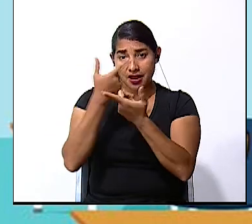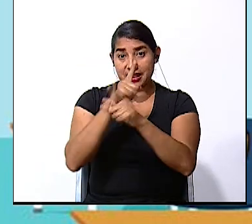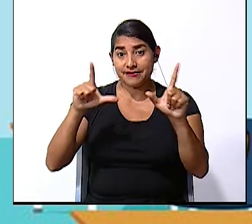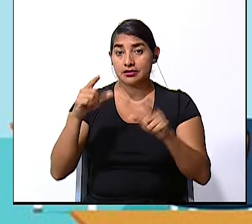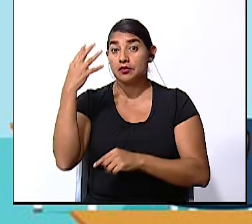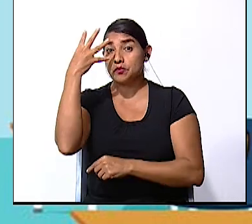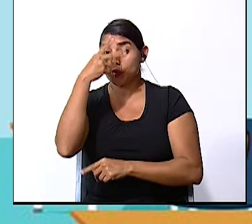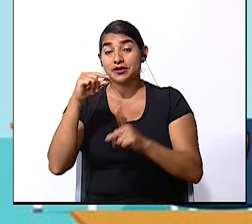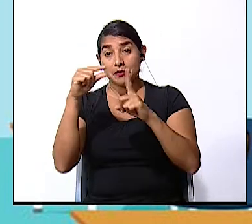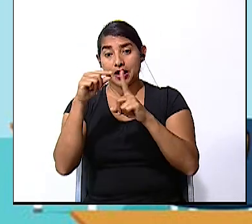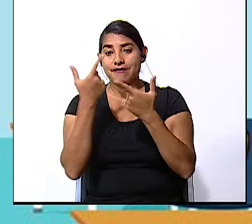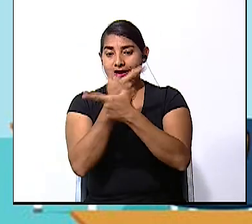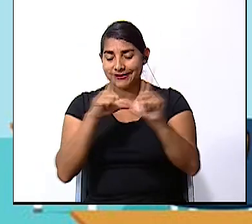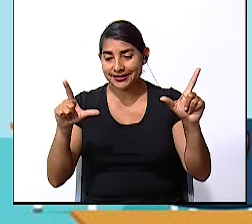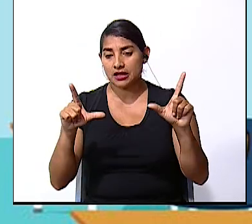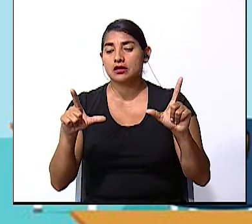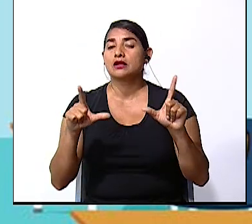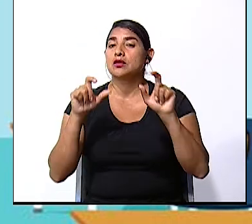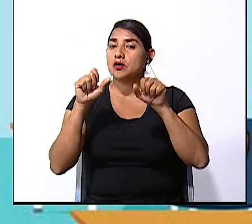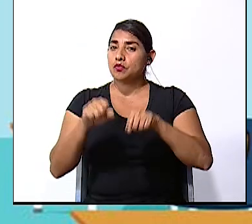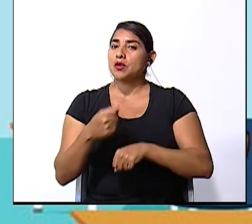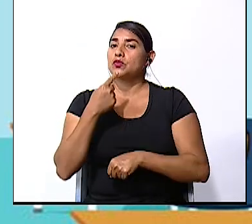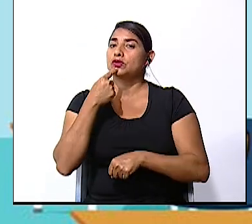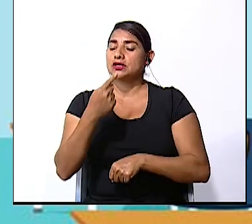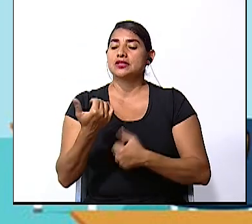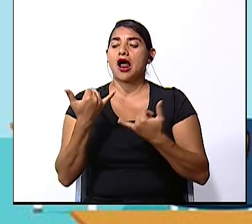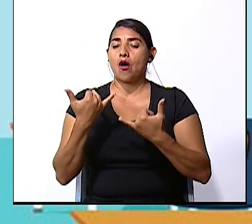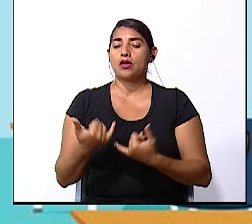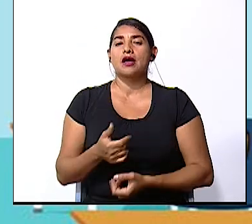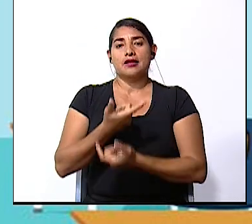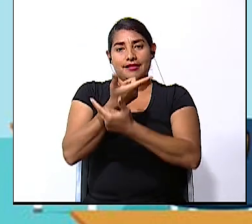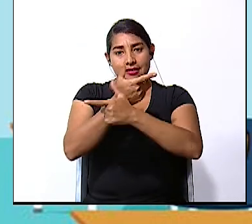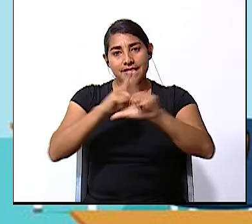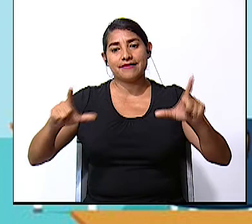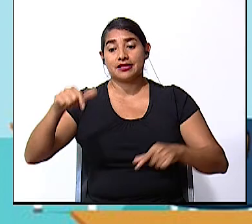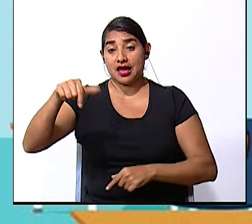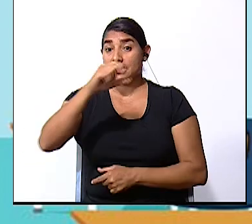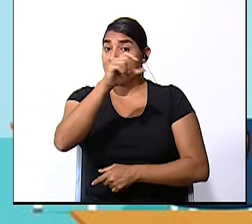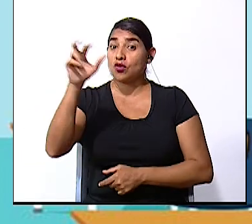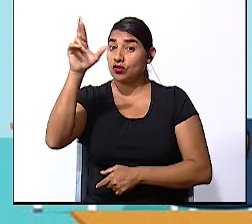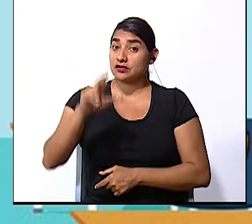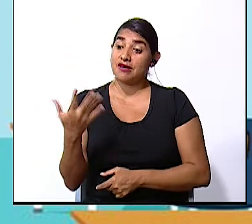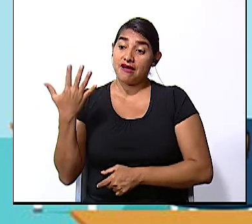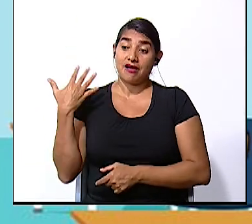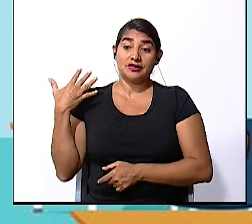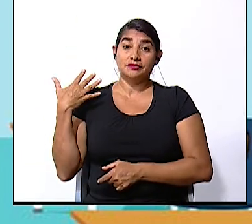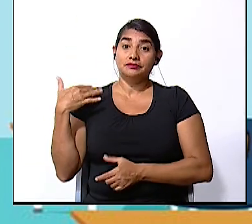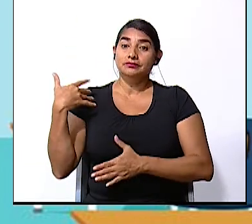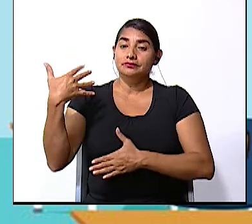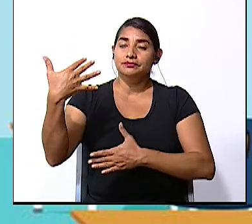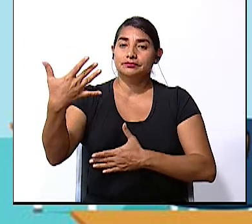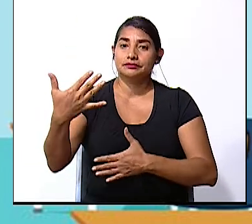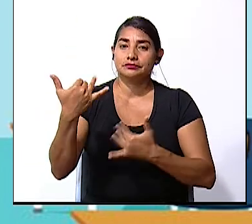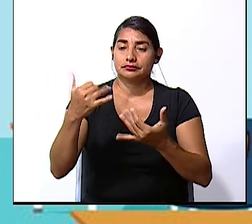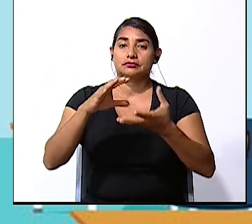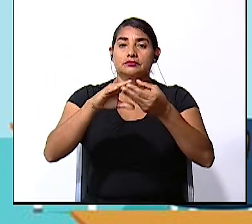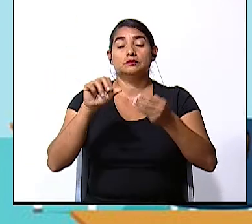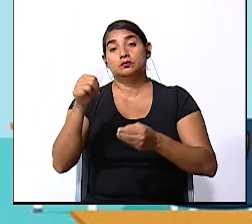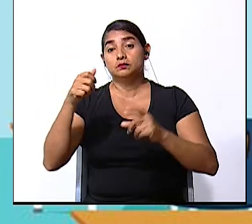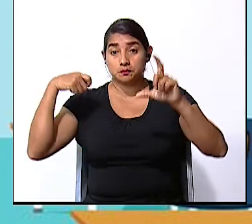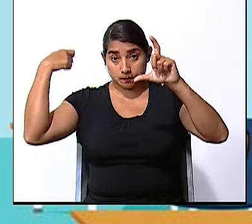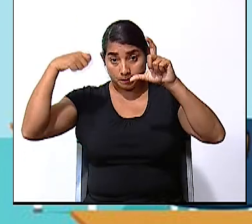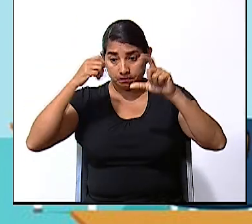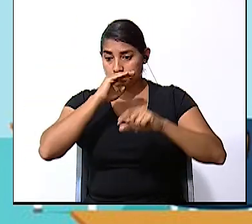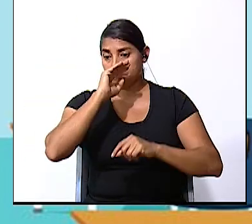bonita, la podemos decir plenamente hoy, aquí en Costa Rica. Ahora les estoy trayendo otro videíto de